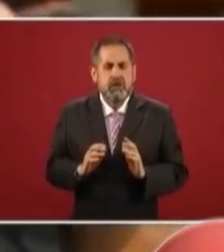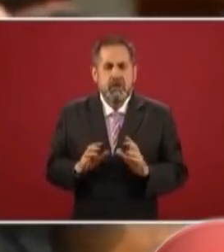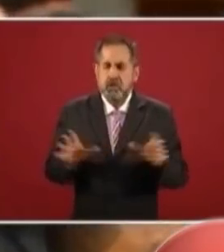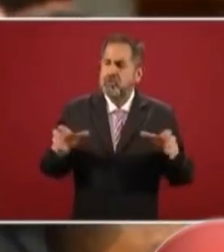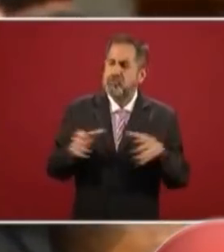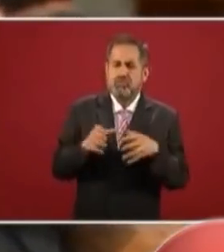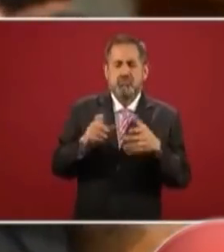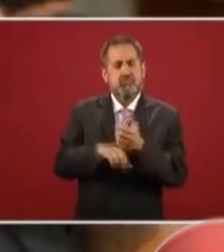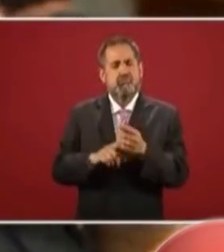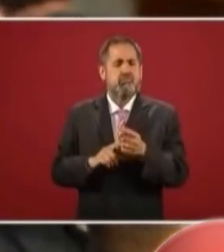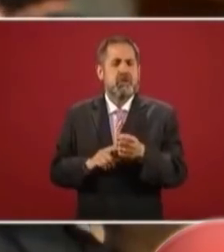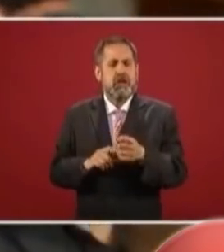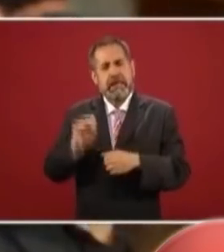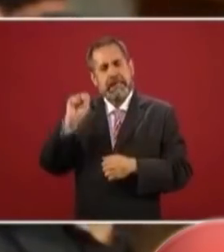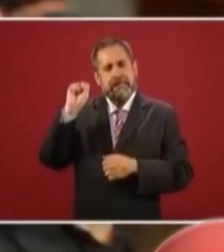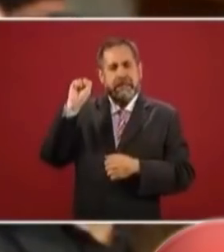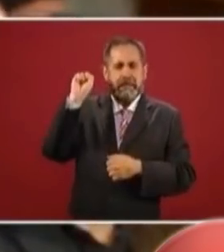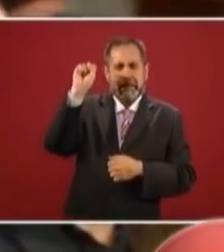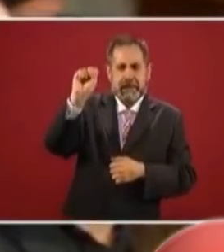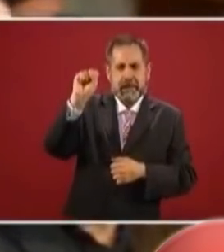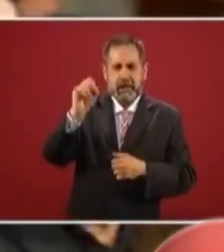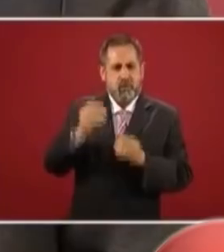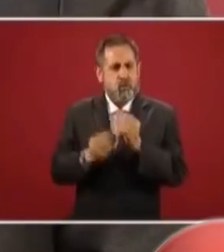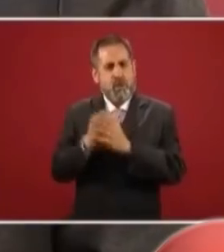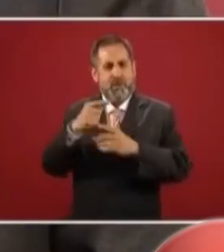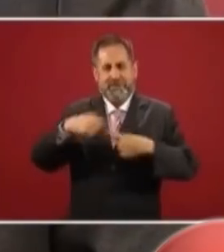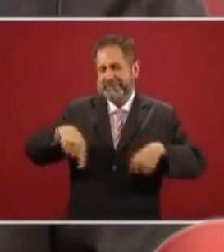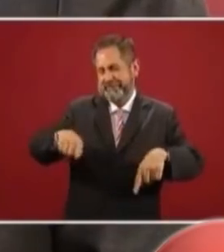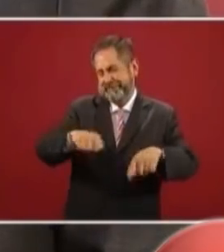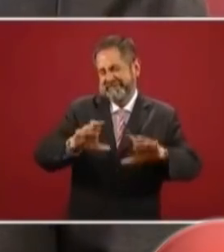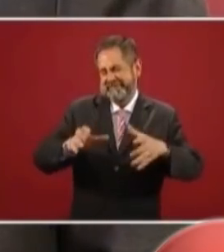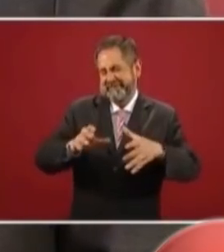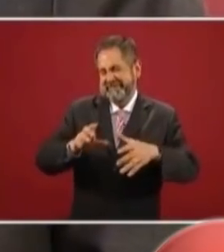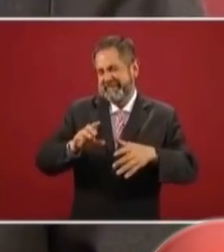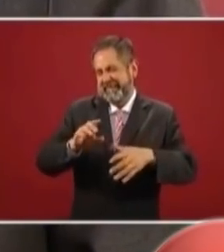constituimos un sindicato